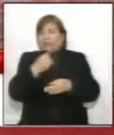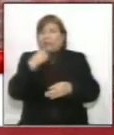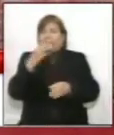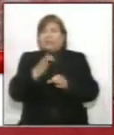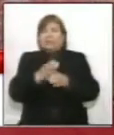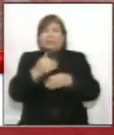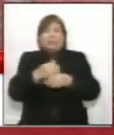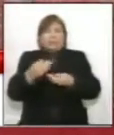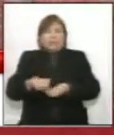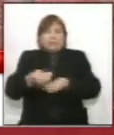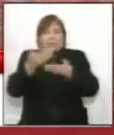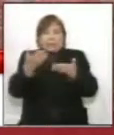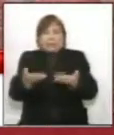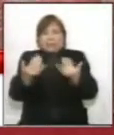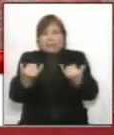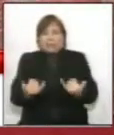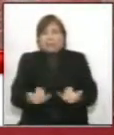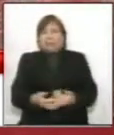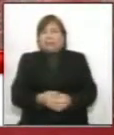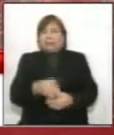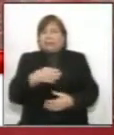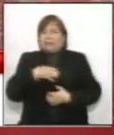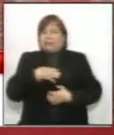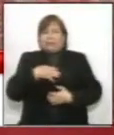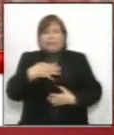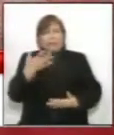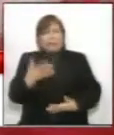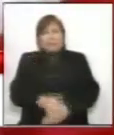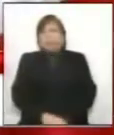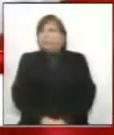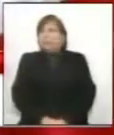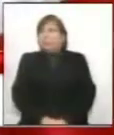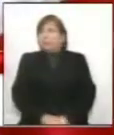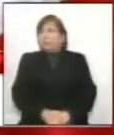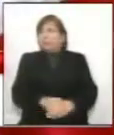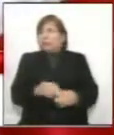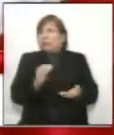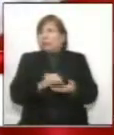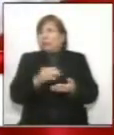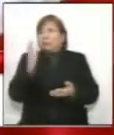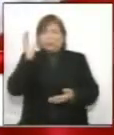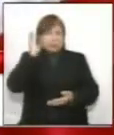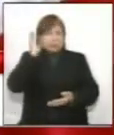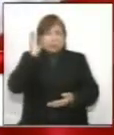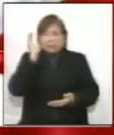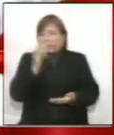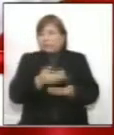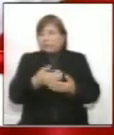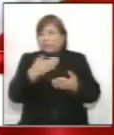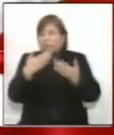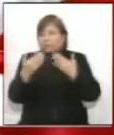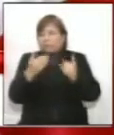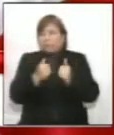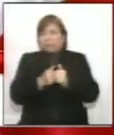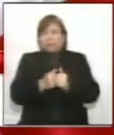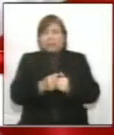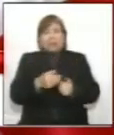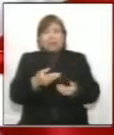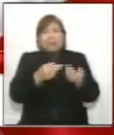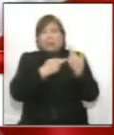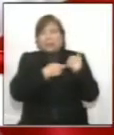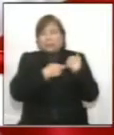vengo a trasladarla aquí, enfáticamente, señores ciudadanos que nos escuchan, medios de comunicación que tienen una gran responsabilidad